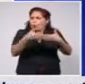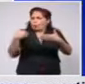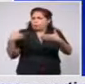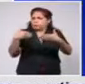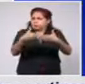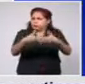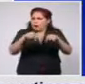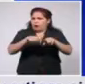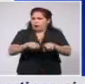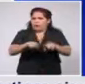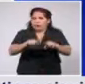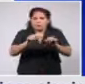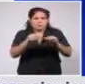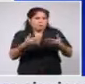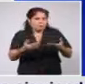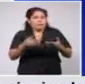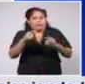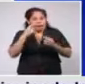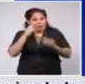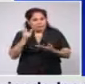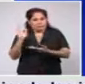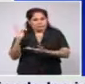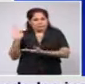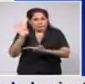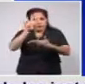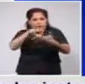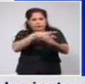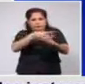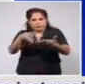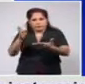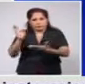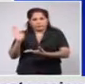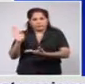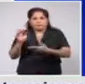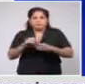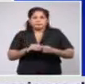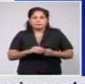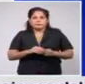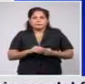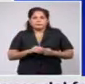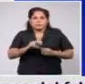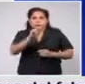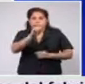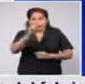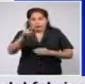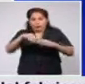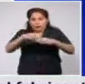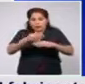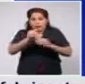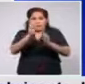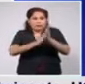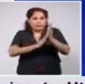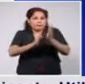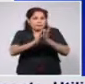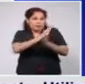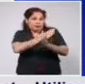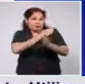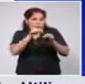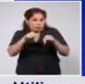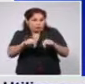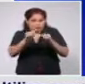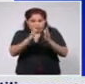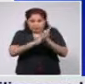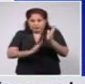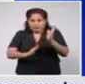pandemia, pues ahí se puede ver que en los primeros 22 días del mes de marzo,